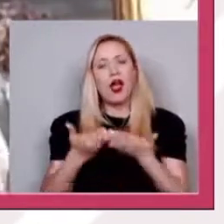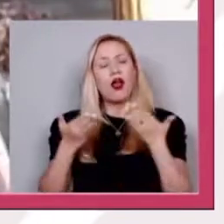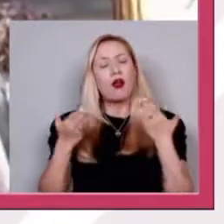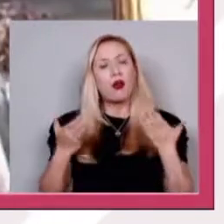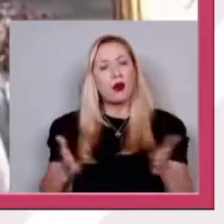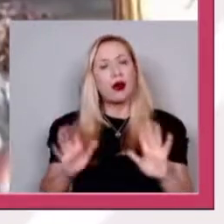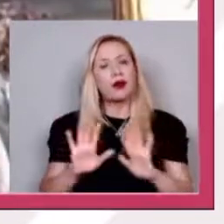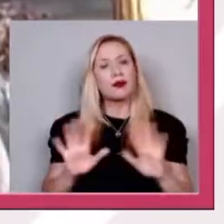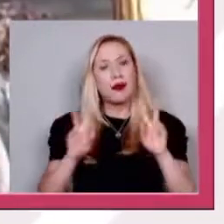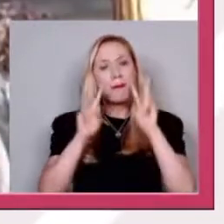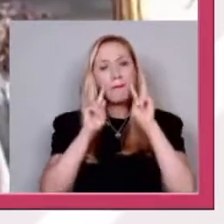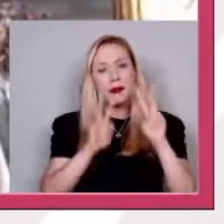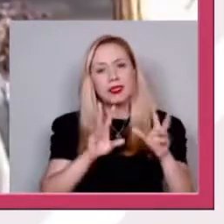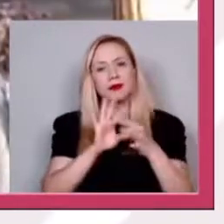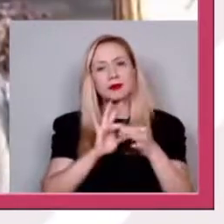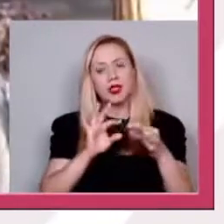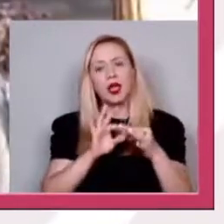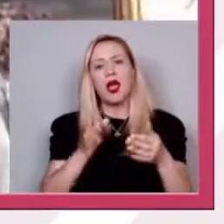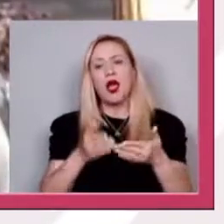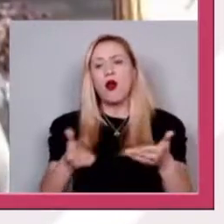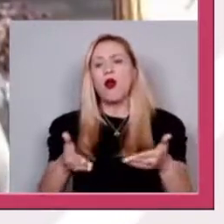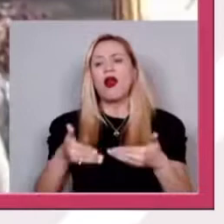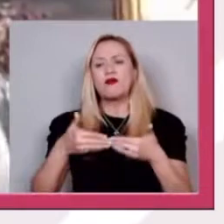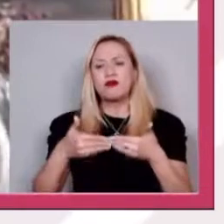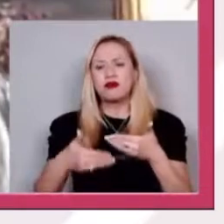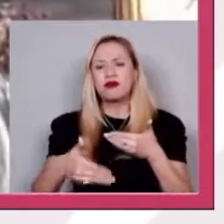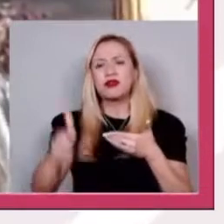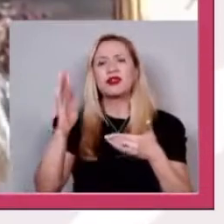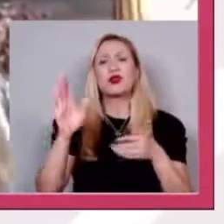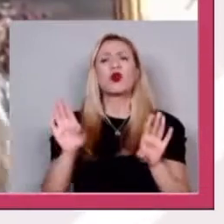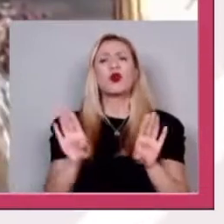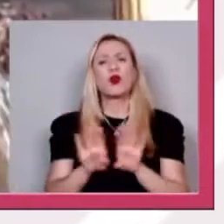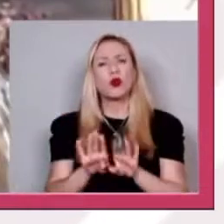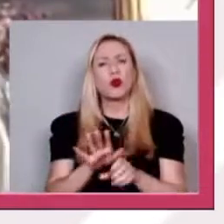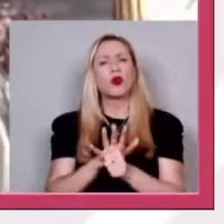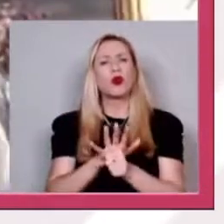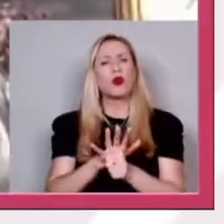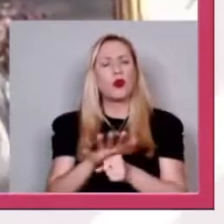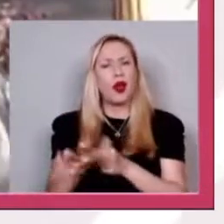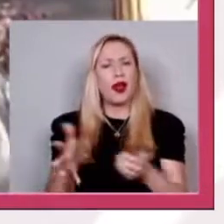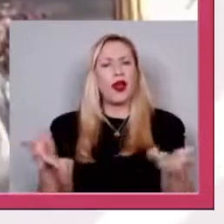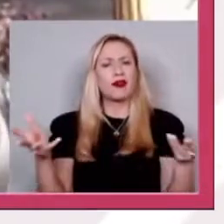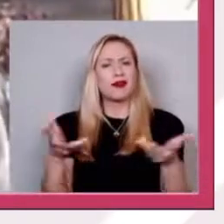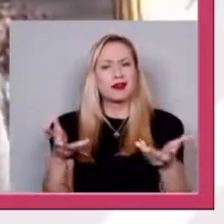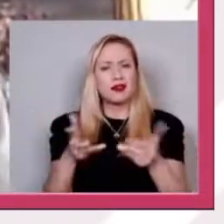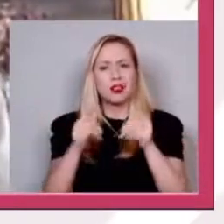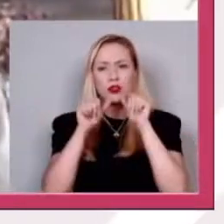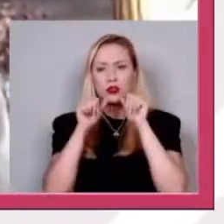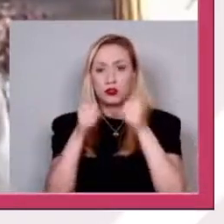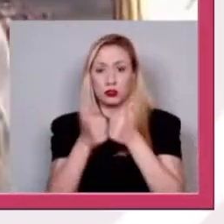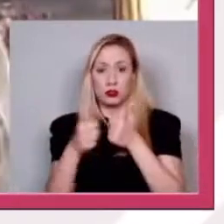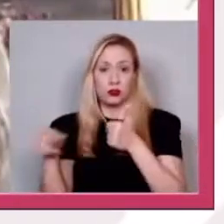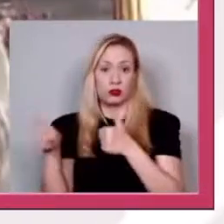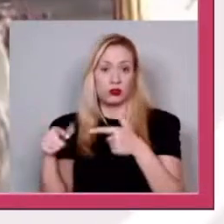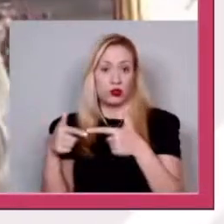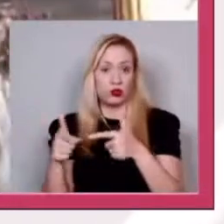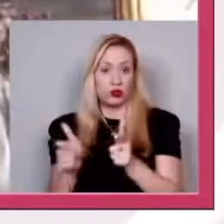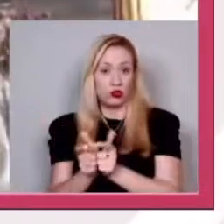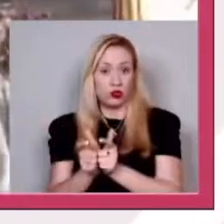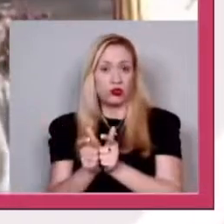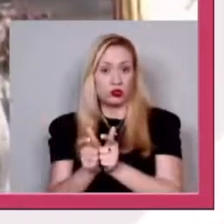sociedad y sobre todo esto que nos platican también ustedes, o sea, cuáles han sido las acciones de la sociedad civil, además de estas estrategias que ya nos